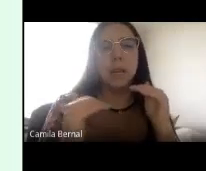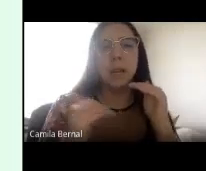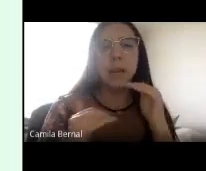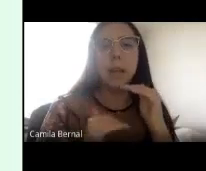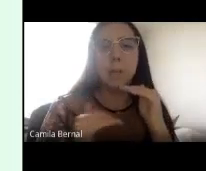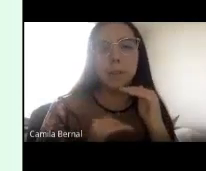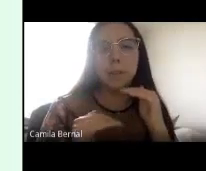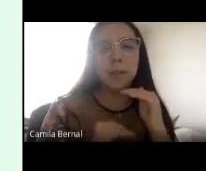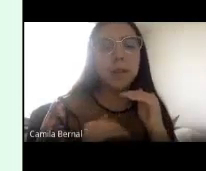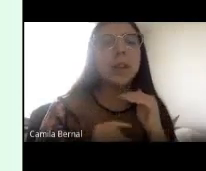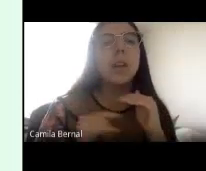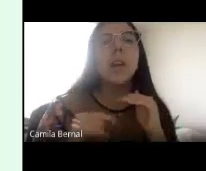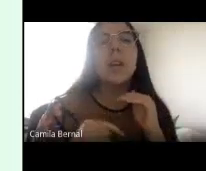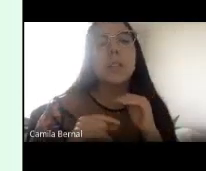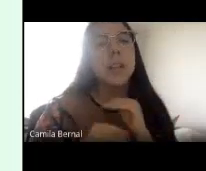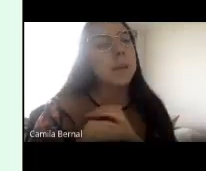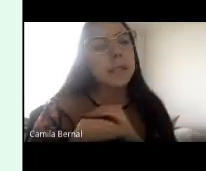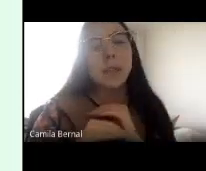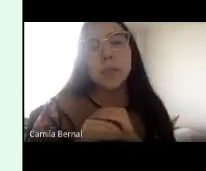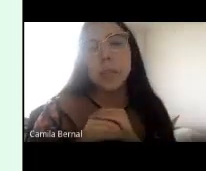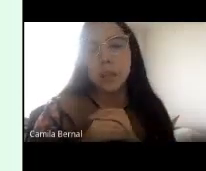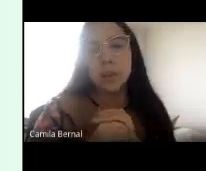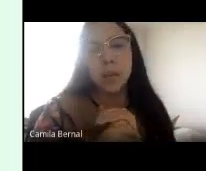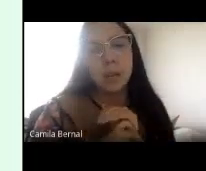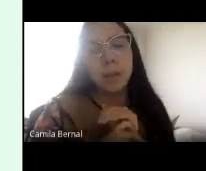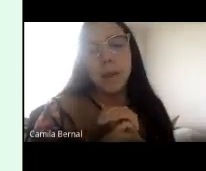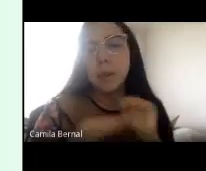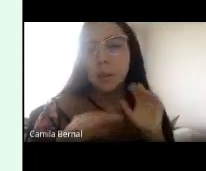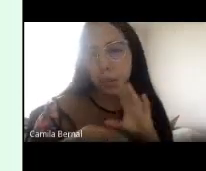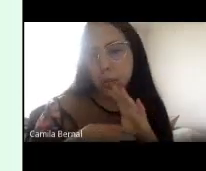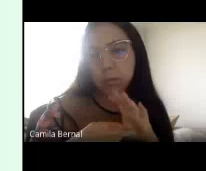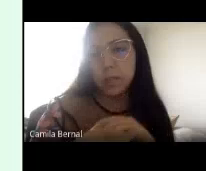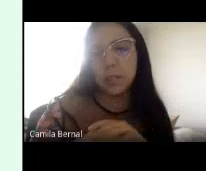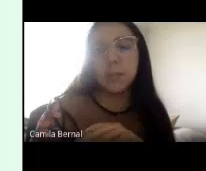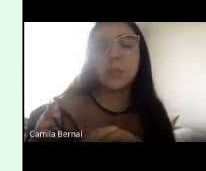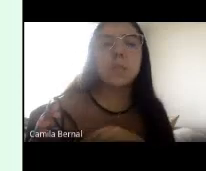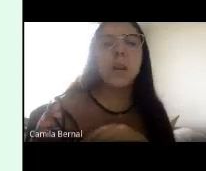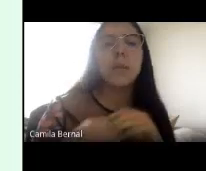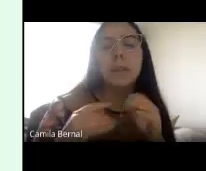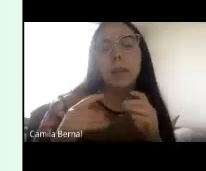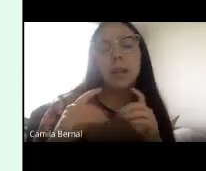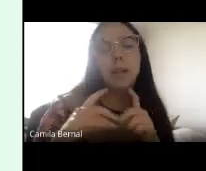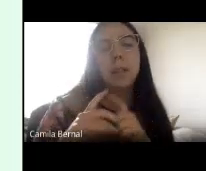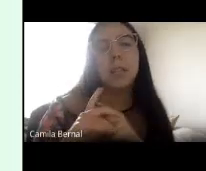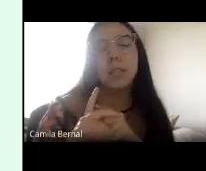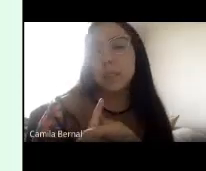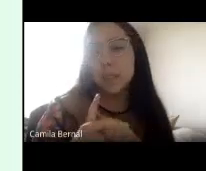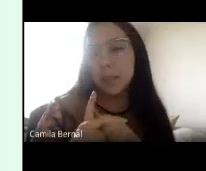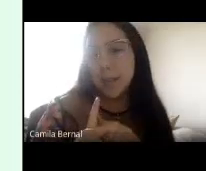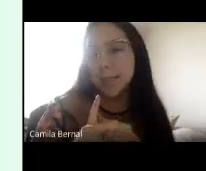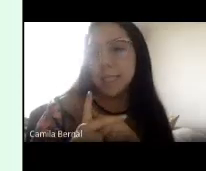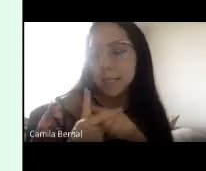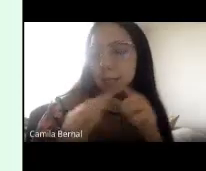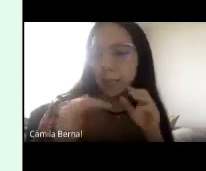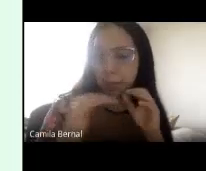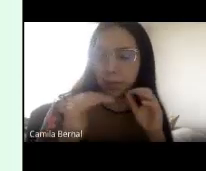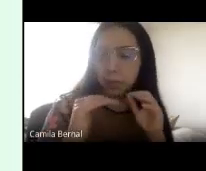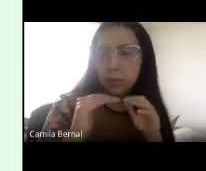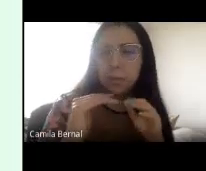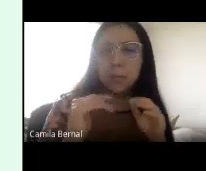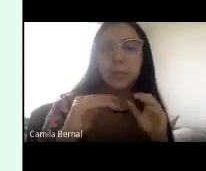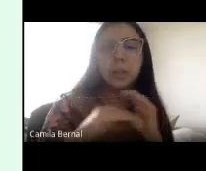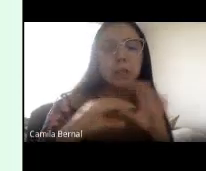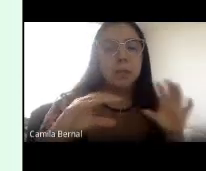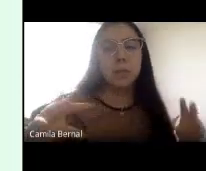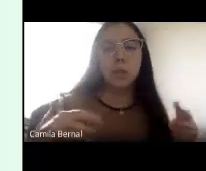Entonces en la cadena parte inferior siempre se va a utilizar una capa de algodón que es aproximadamente entre 3 y 6